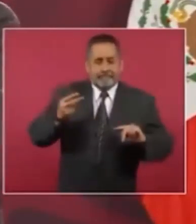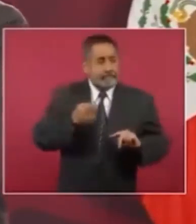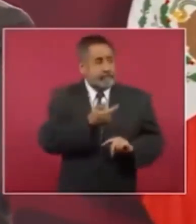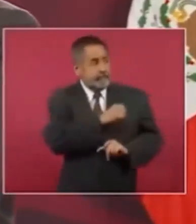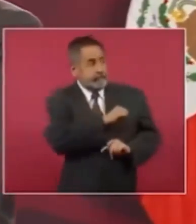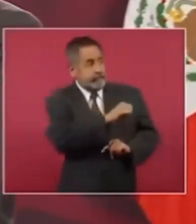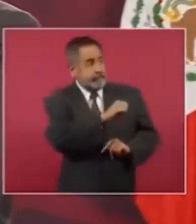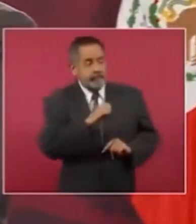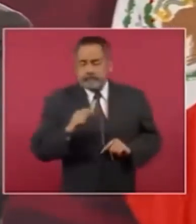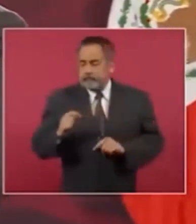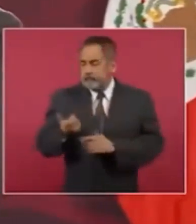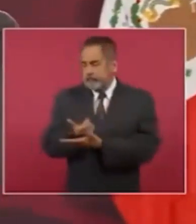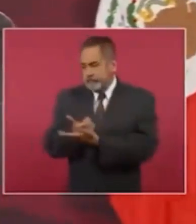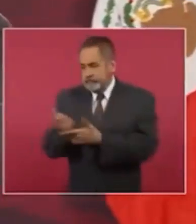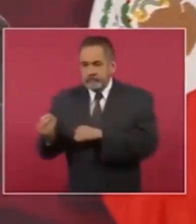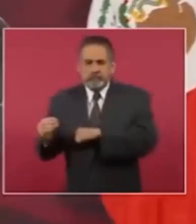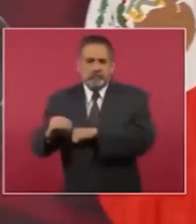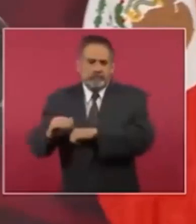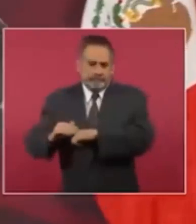la inflación,